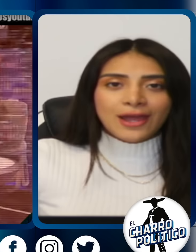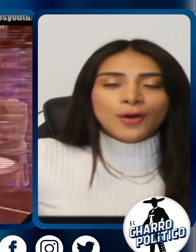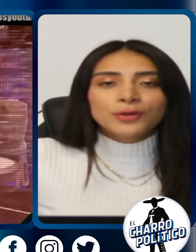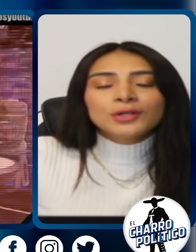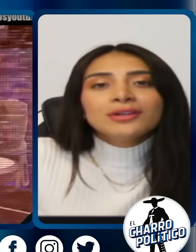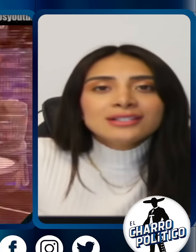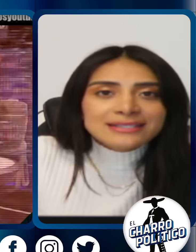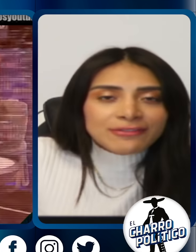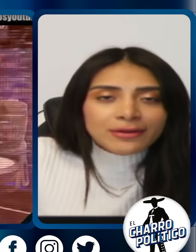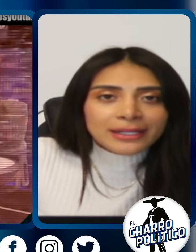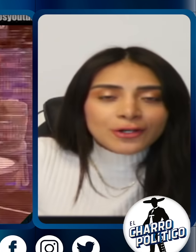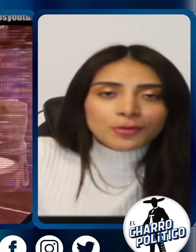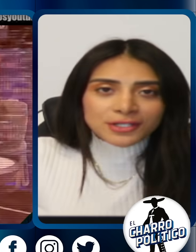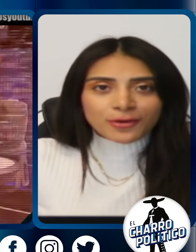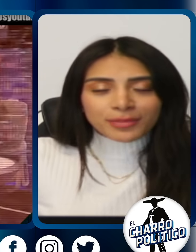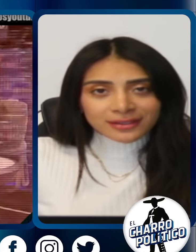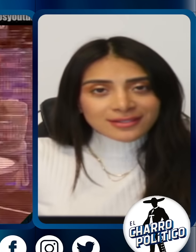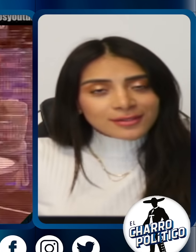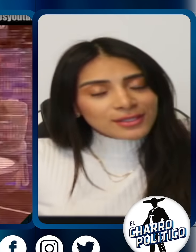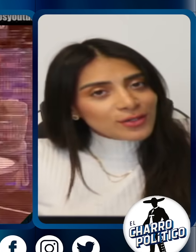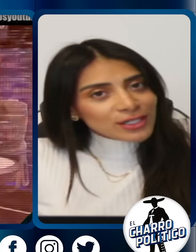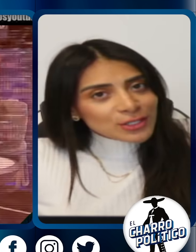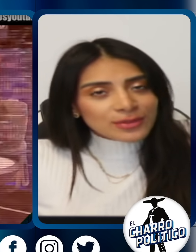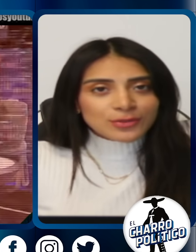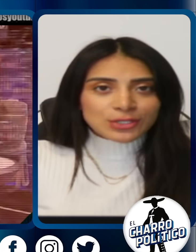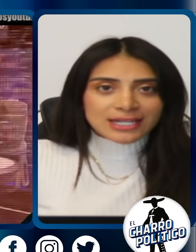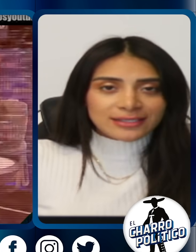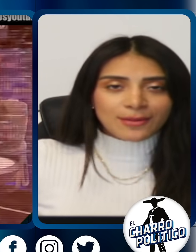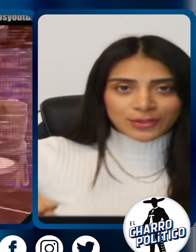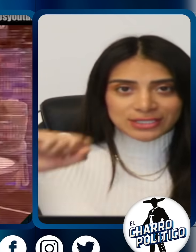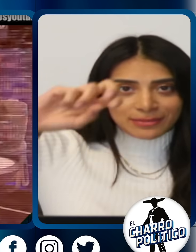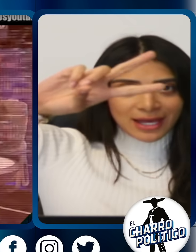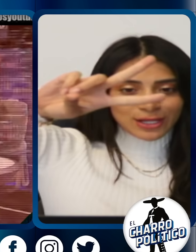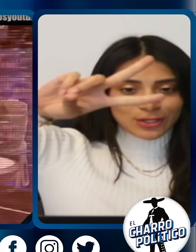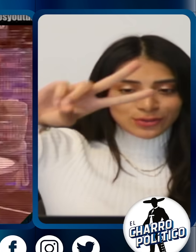adelante. Pues bueno, ahí está, familia, no olvides compartir este video y nos vemos hasta la próxima. Adiós.